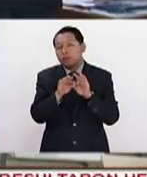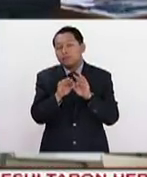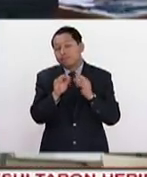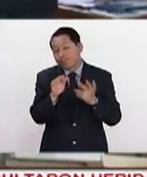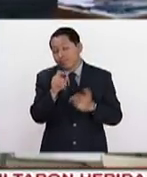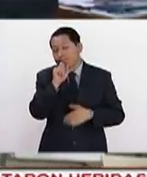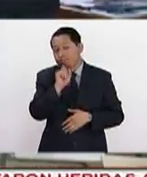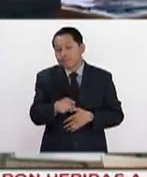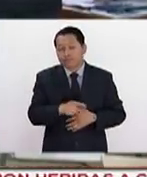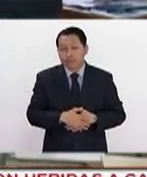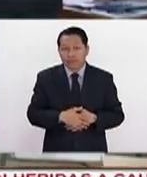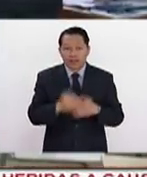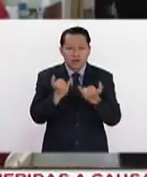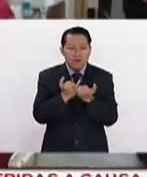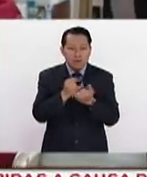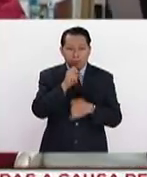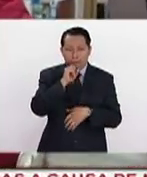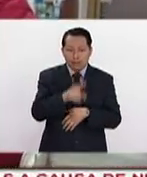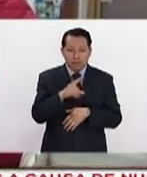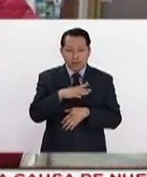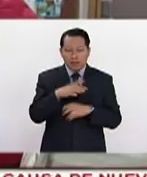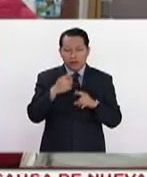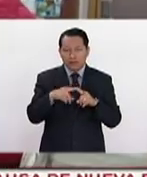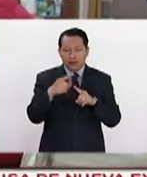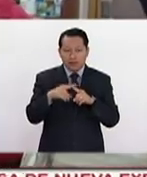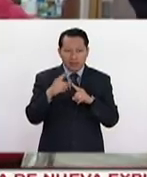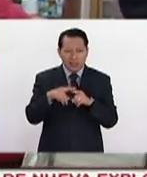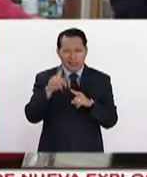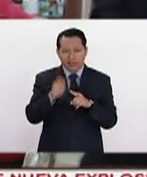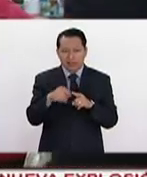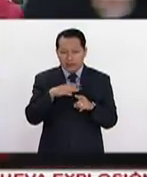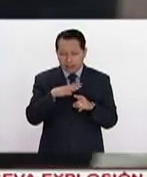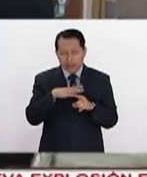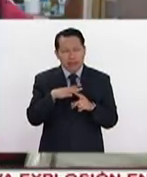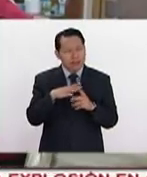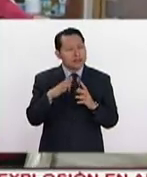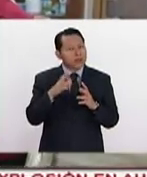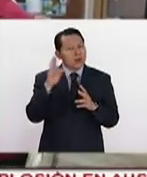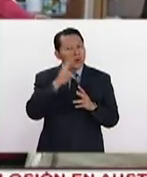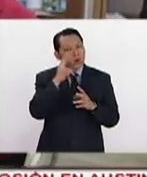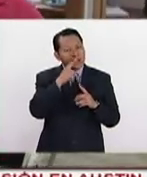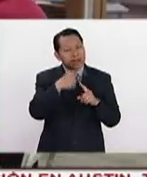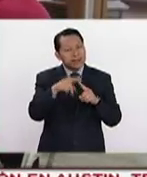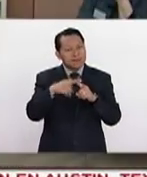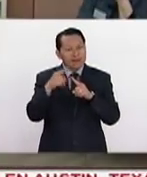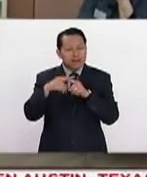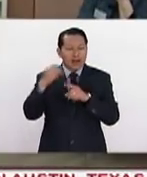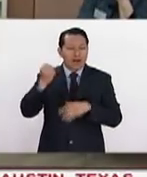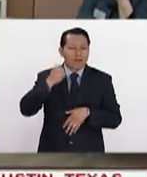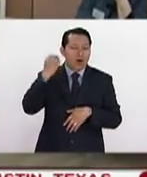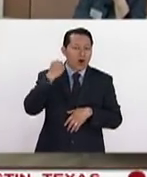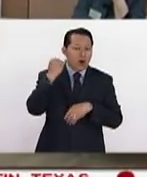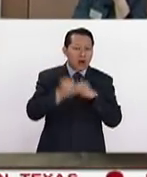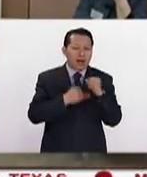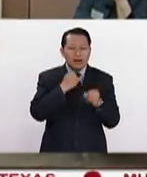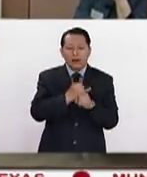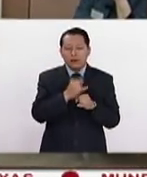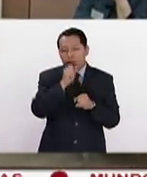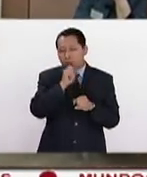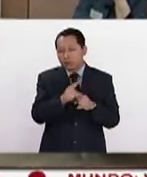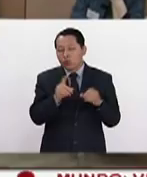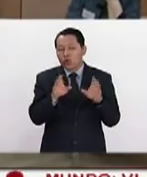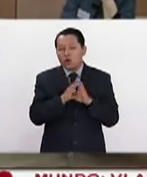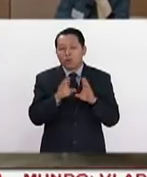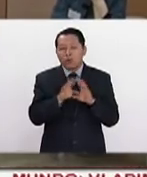y también la escena internacional, donde participa Rusia en distintos foros internacionales, en alguno de ellos donde